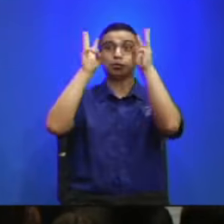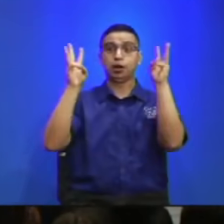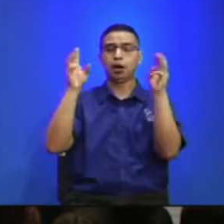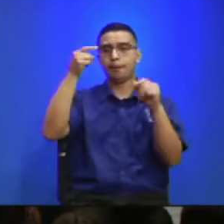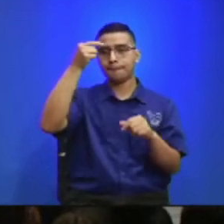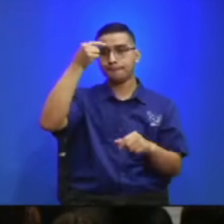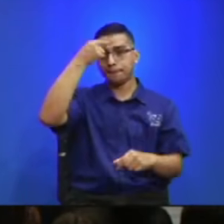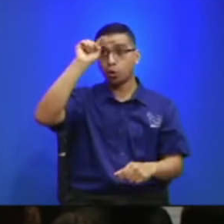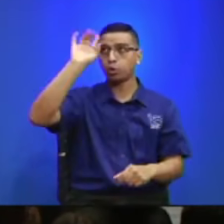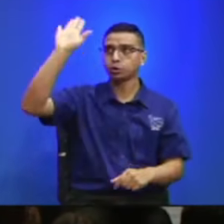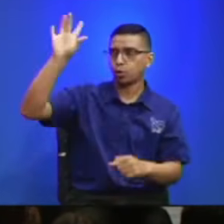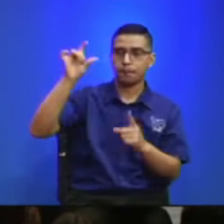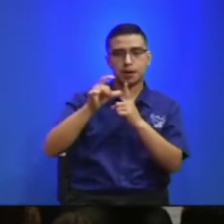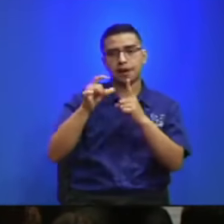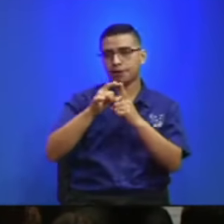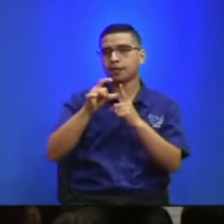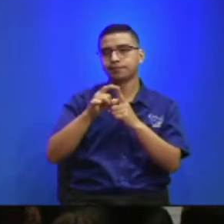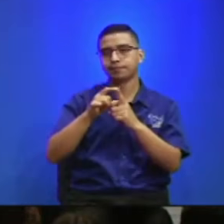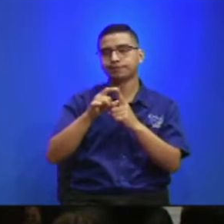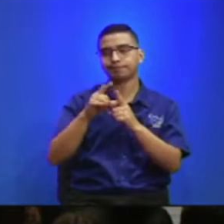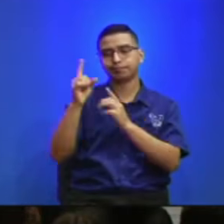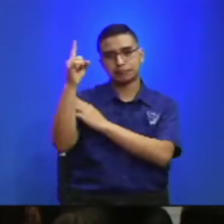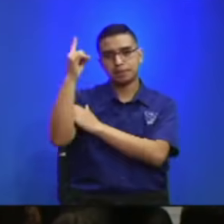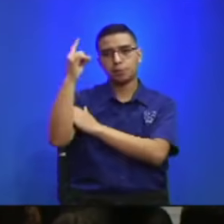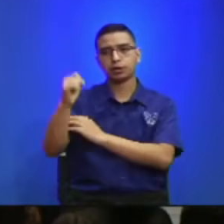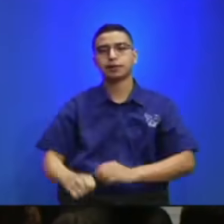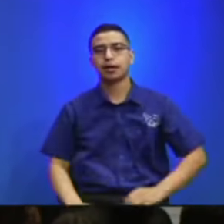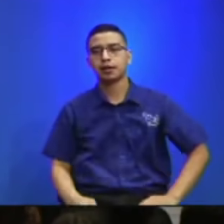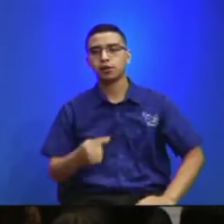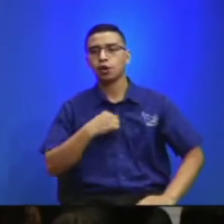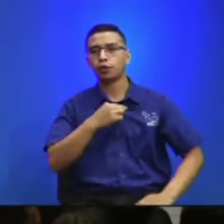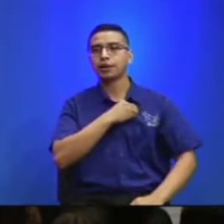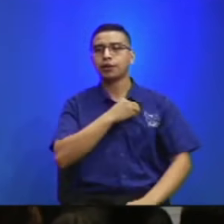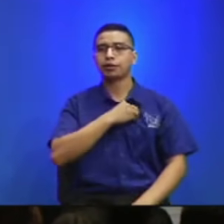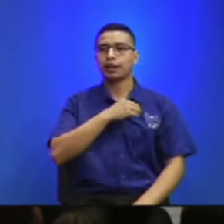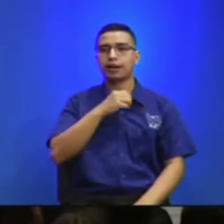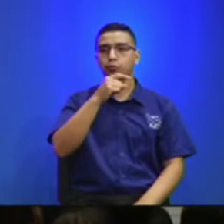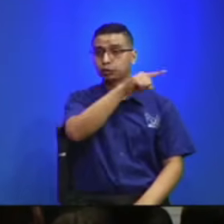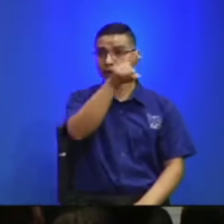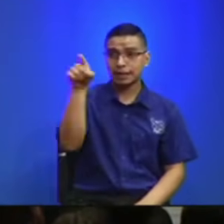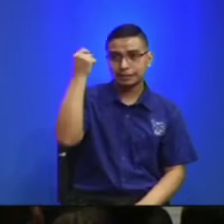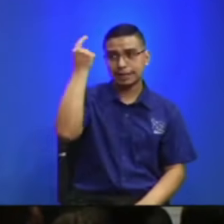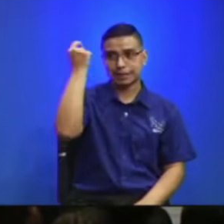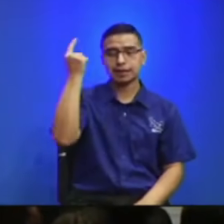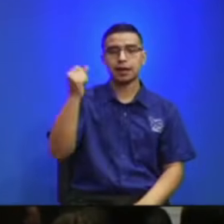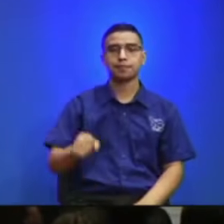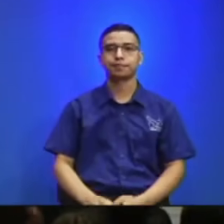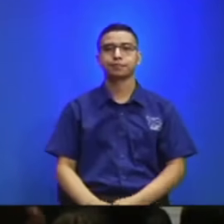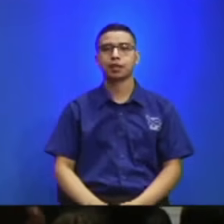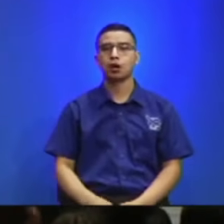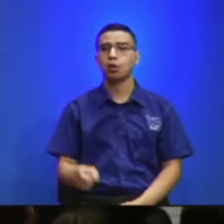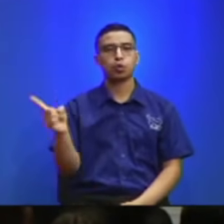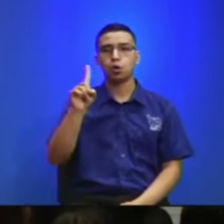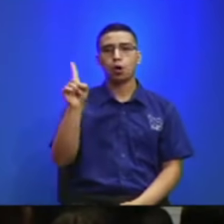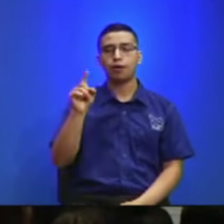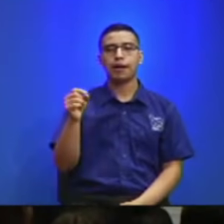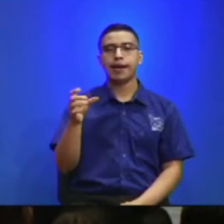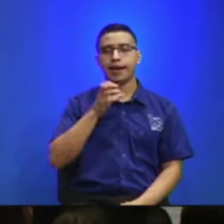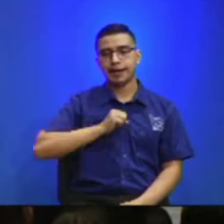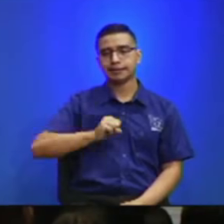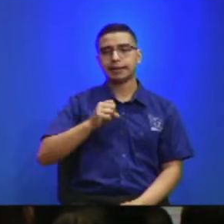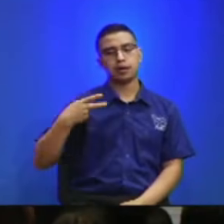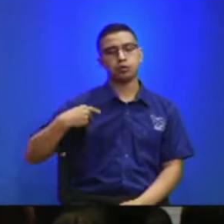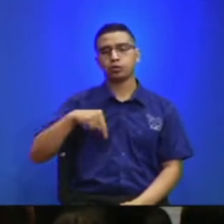palabra por su palabra que yo quiero darme entender bien en esto que no es que nosotros